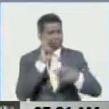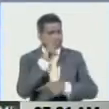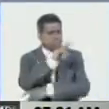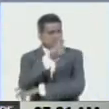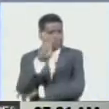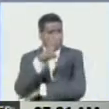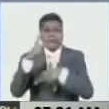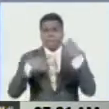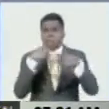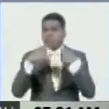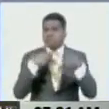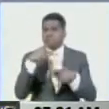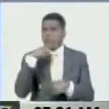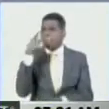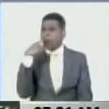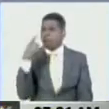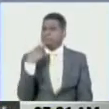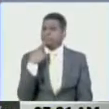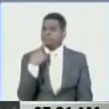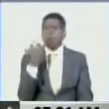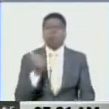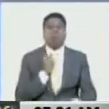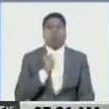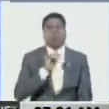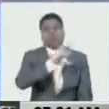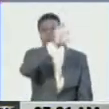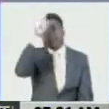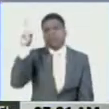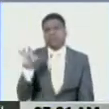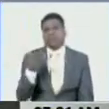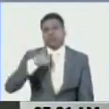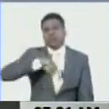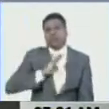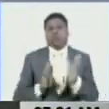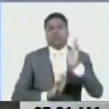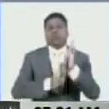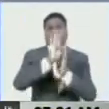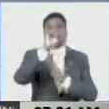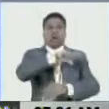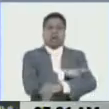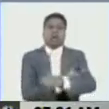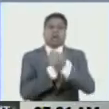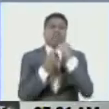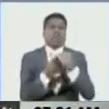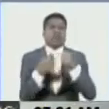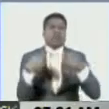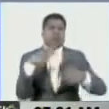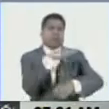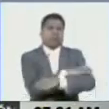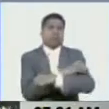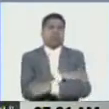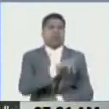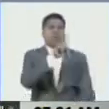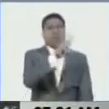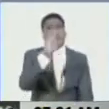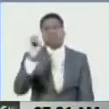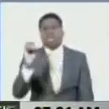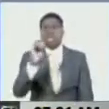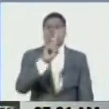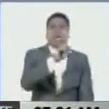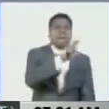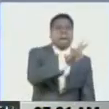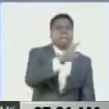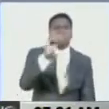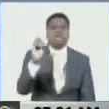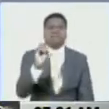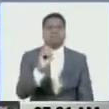cualquier proceso político, de cualquier nación. Y nosotros superamos a las fuerzas de la oposición 10, 20, 40 a 1, 100 a